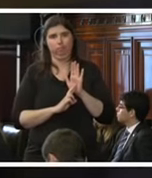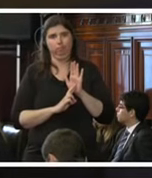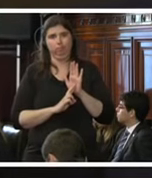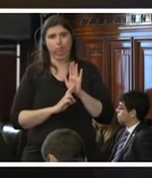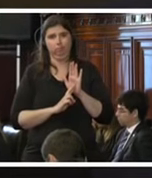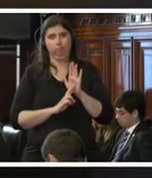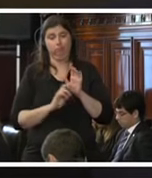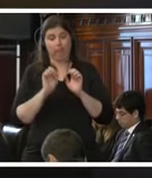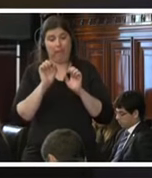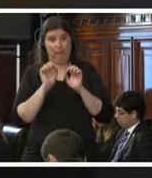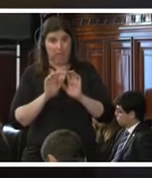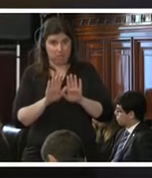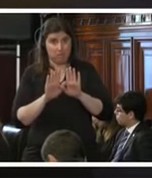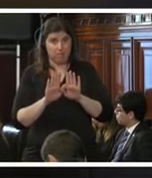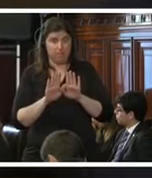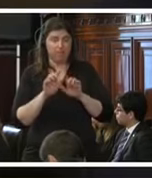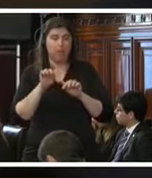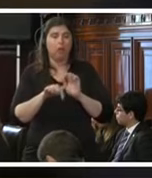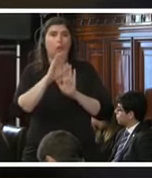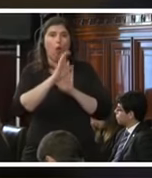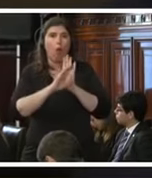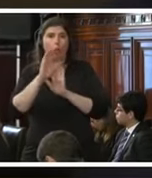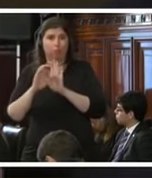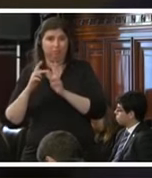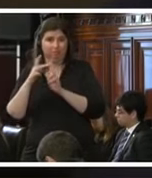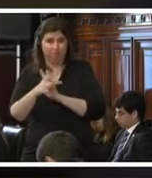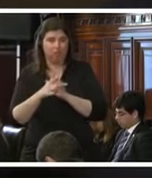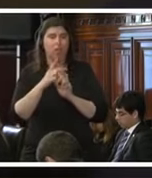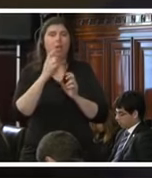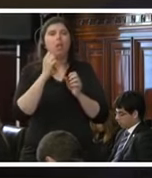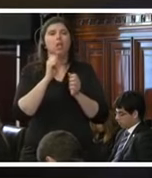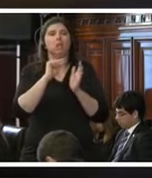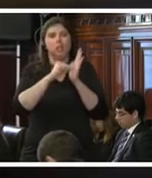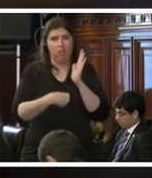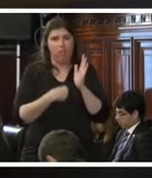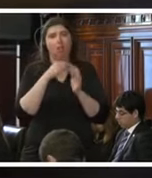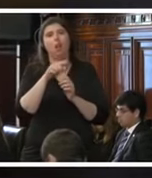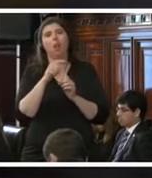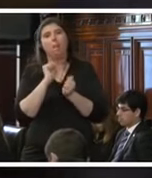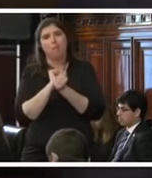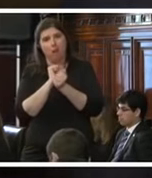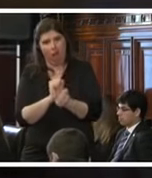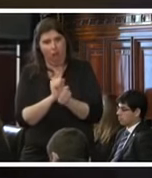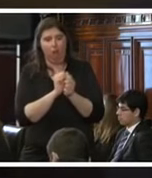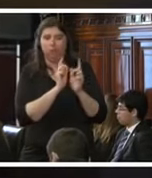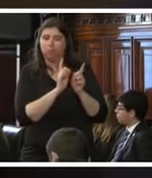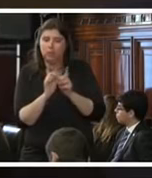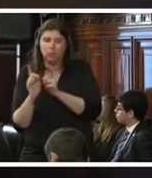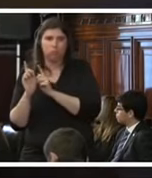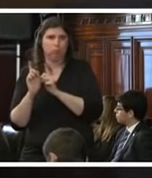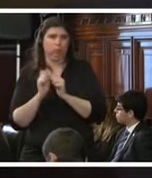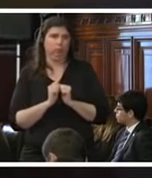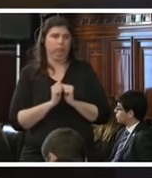En ese orden, estos códigos procesal civil, penal, etcétera, que seguían por la misma lógica vertical.